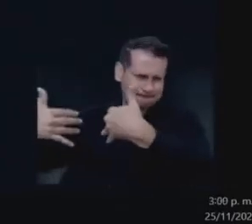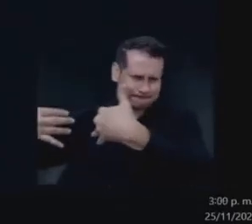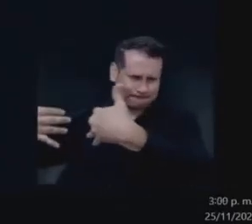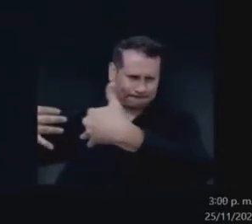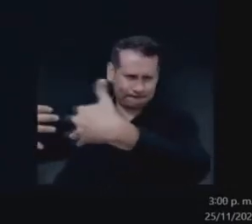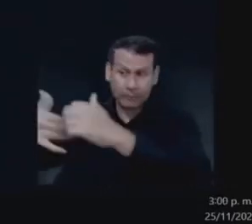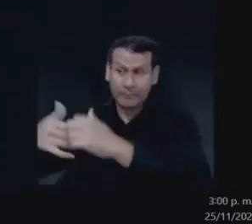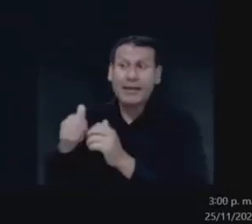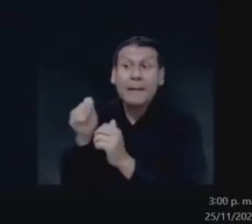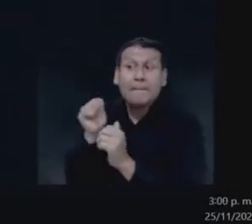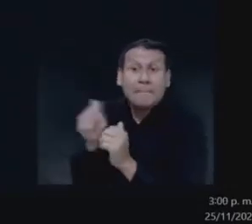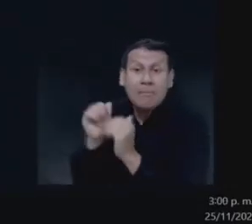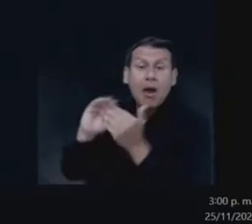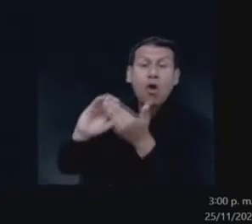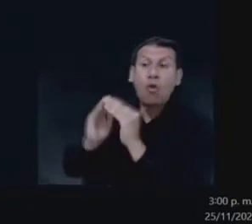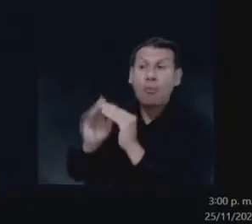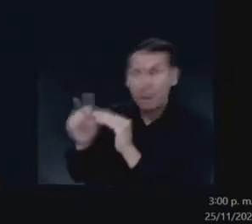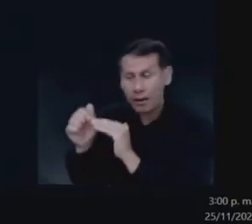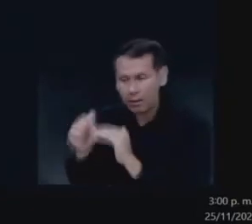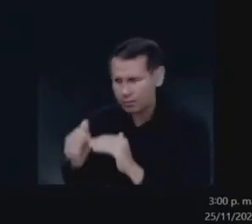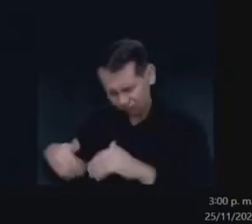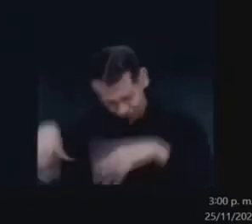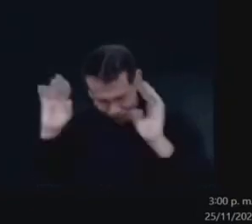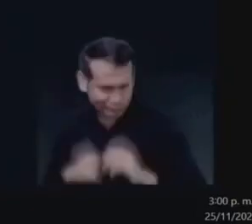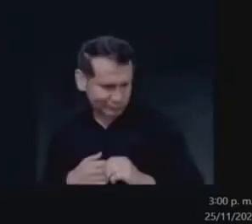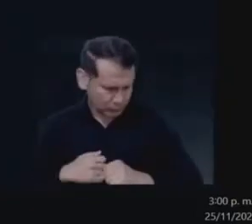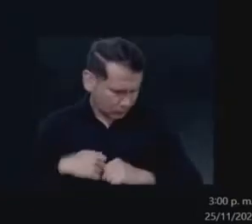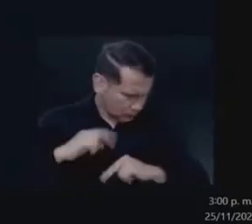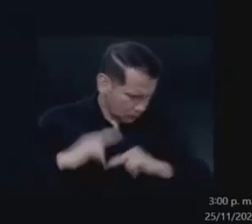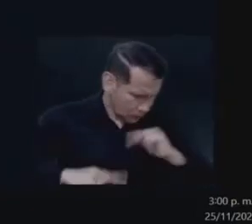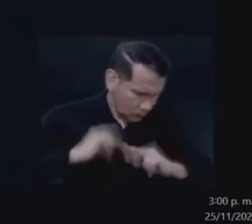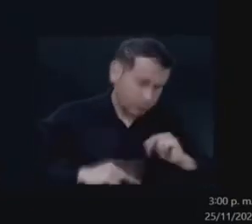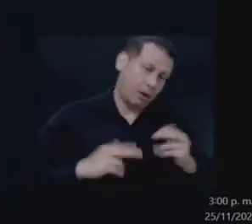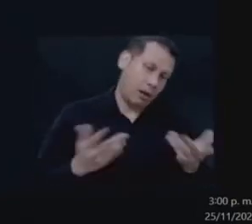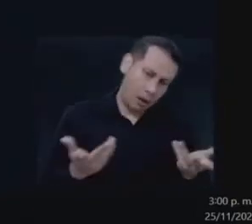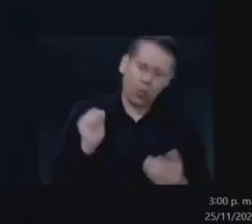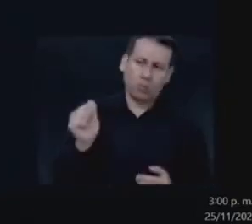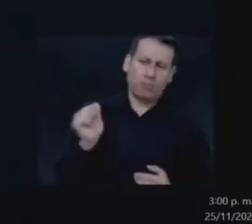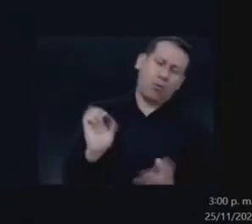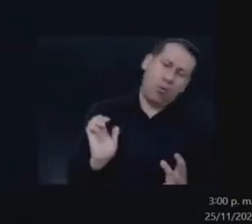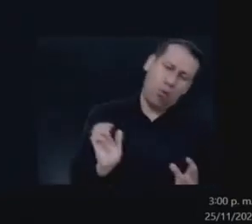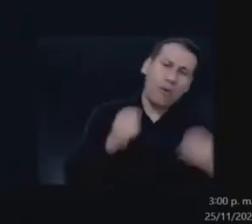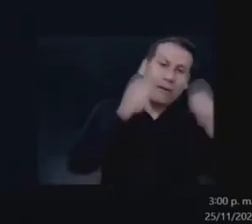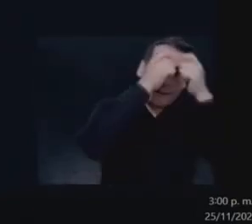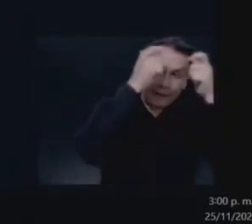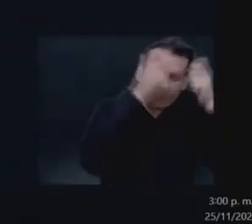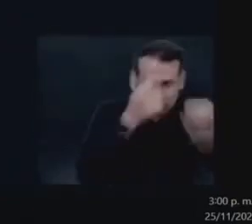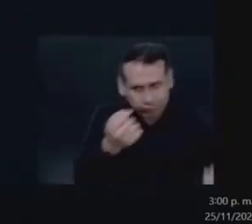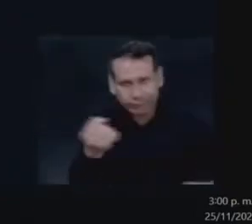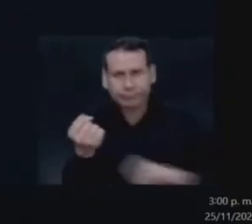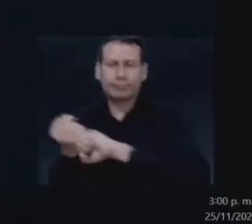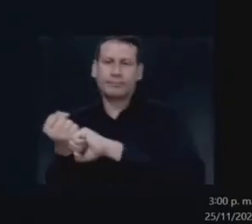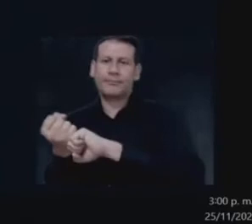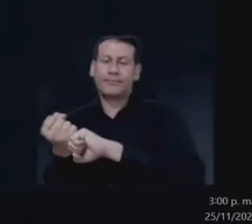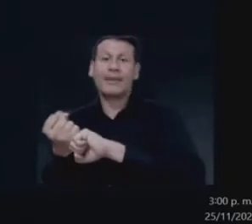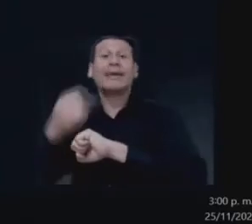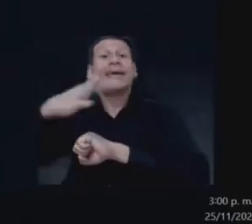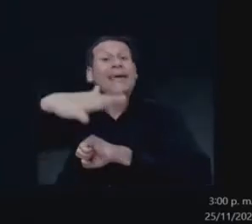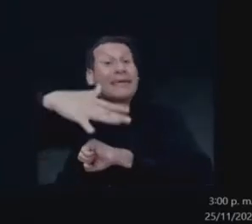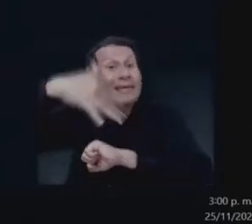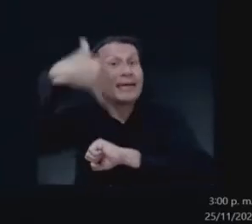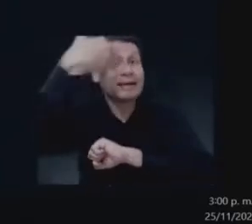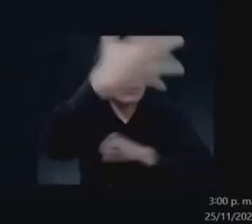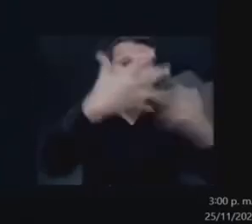esa infraestructura acompañados de la ayuda del Estado para llegar a estos proveedores que estarán en ciudades cercanas